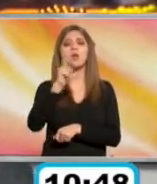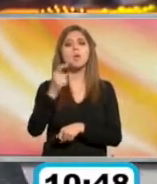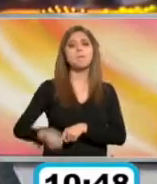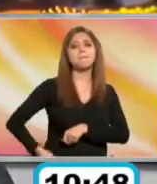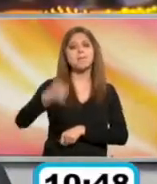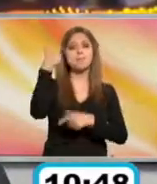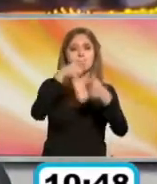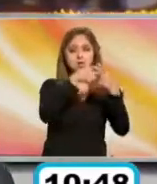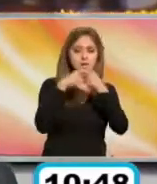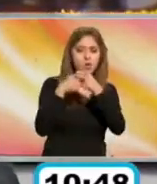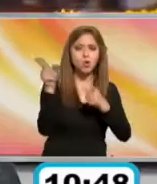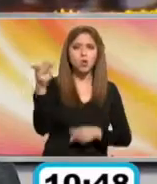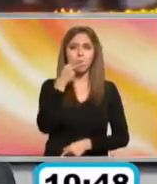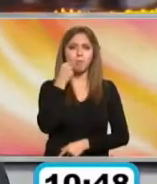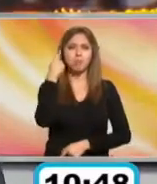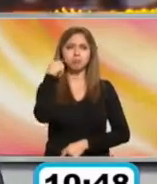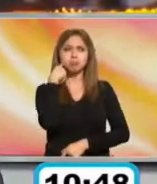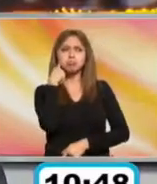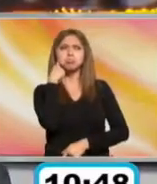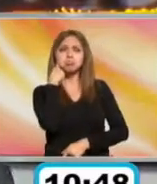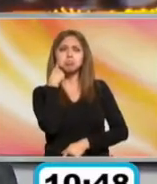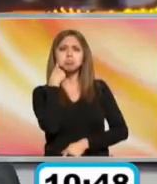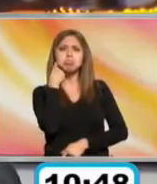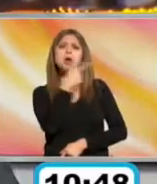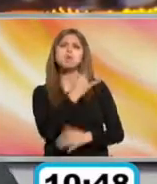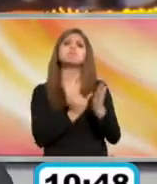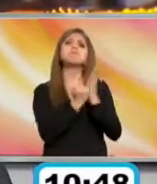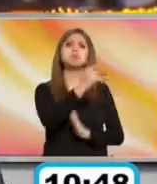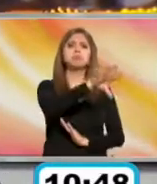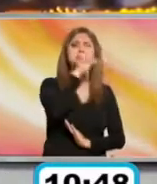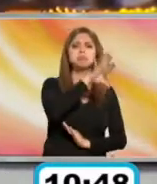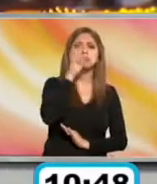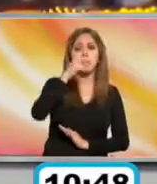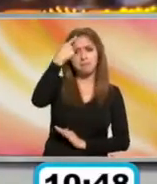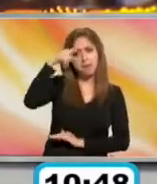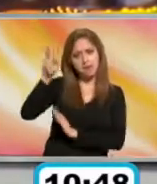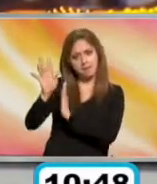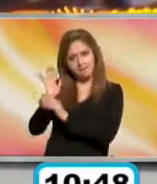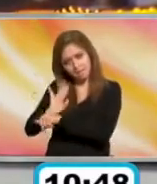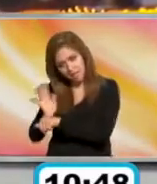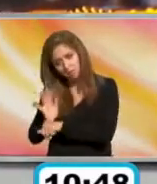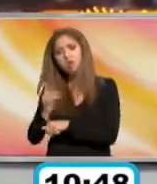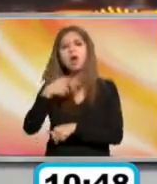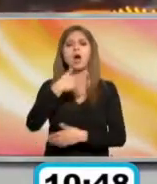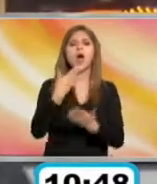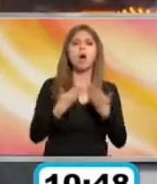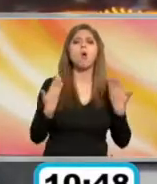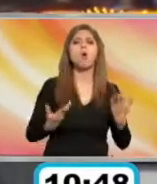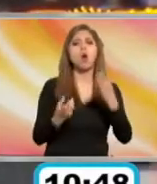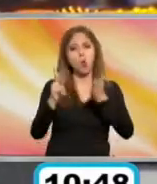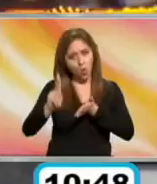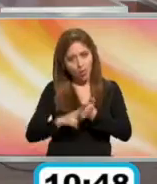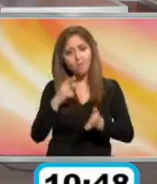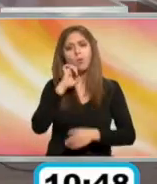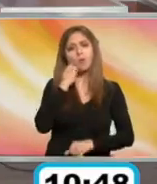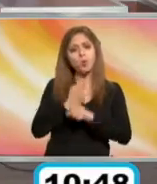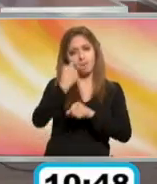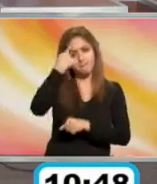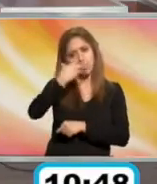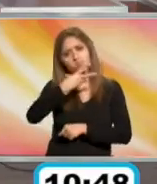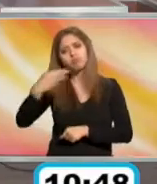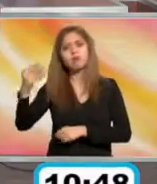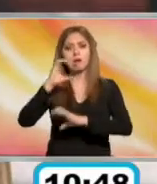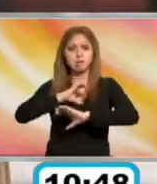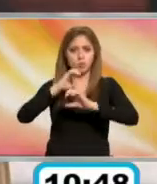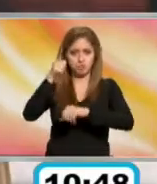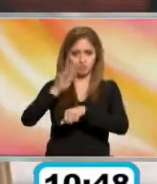y escucha los temas, pues se decidió por nosotros y ahora nos da la oportunidad para volver a participar con él. Y en este bloque musical vienen 2 temas muy